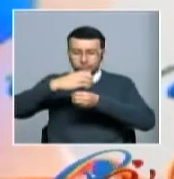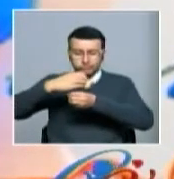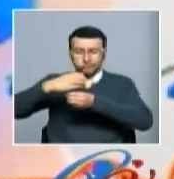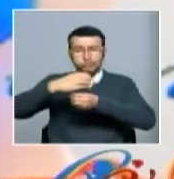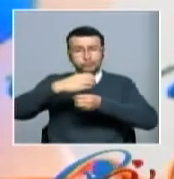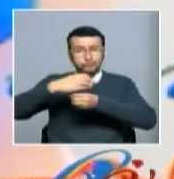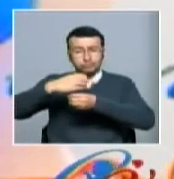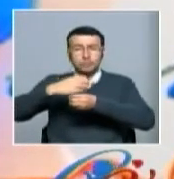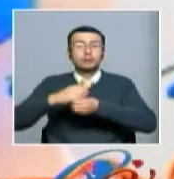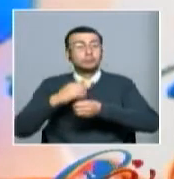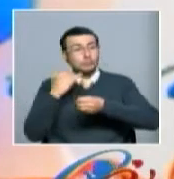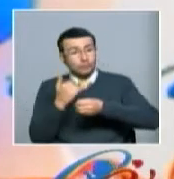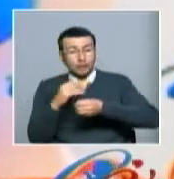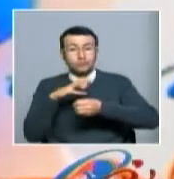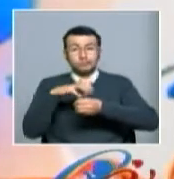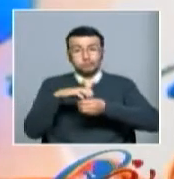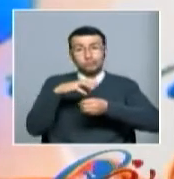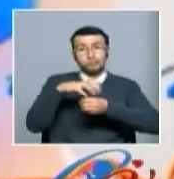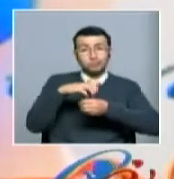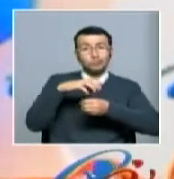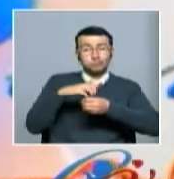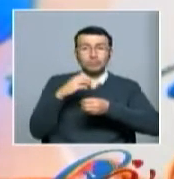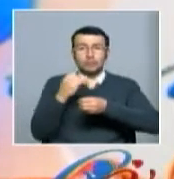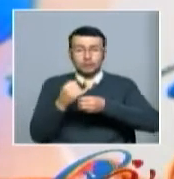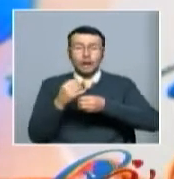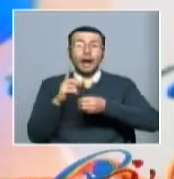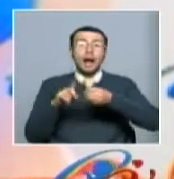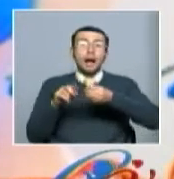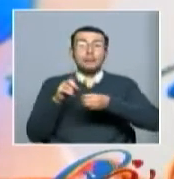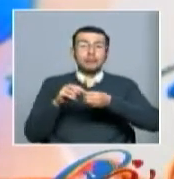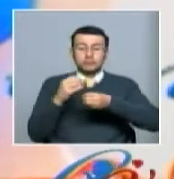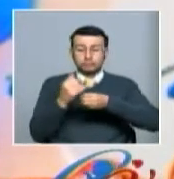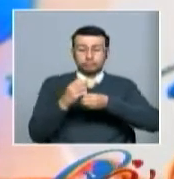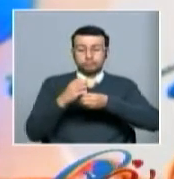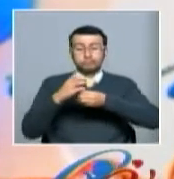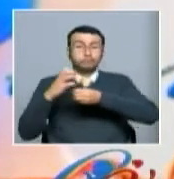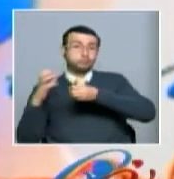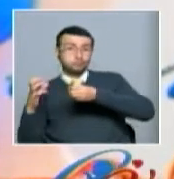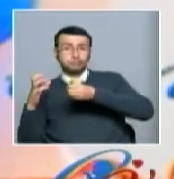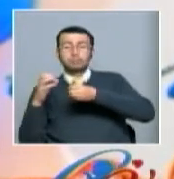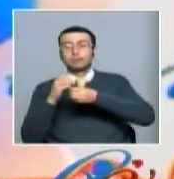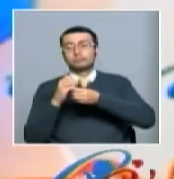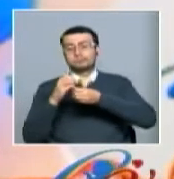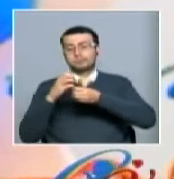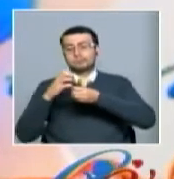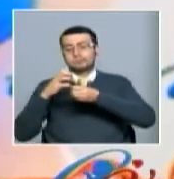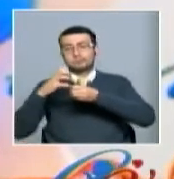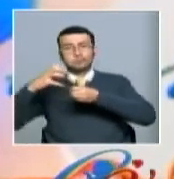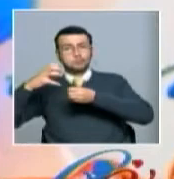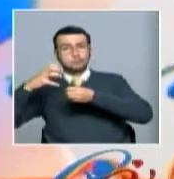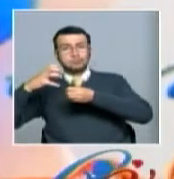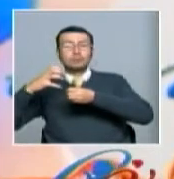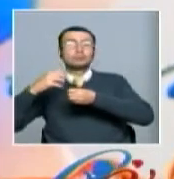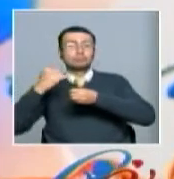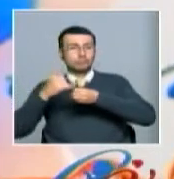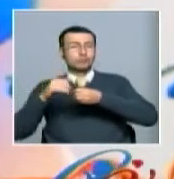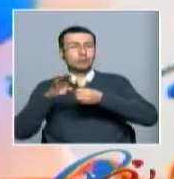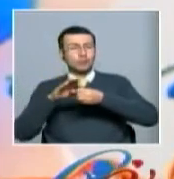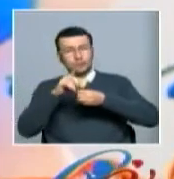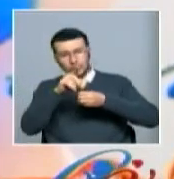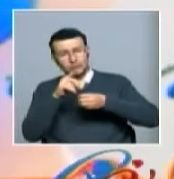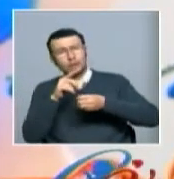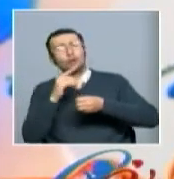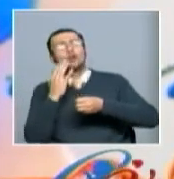núcleo pulposo se hernia en dirección posterolateral, hacia atrás y hacia afuera. ¿A dónde está lo